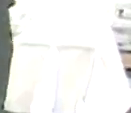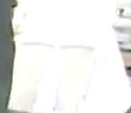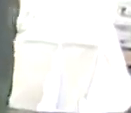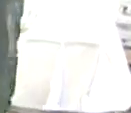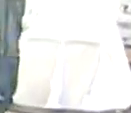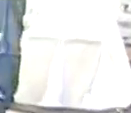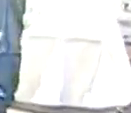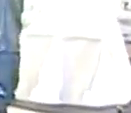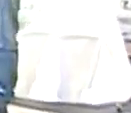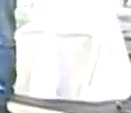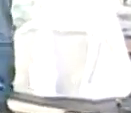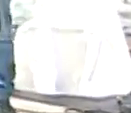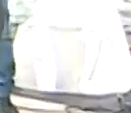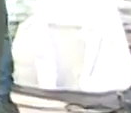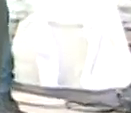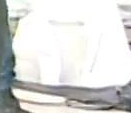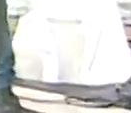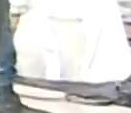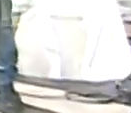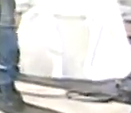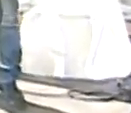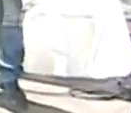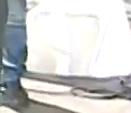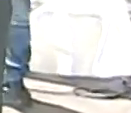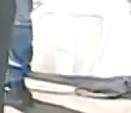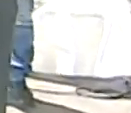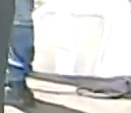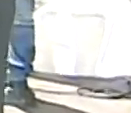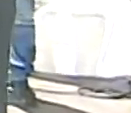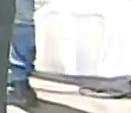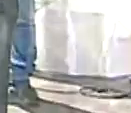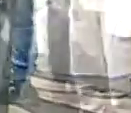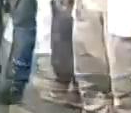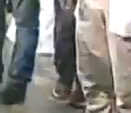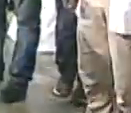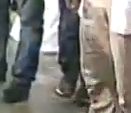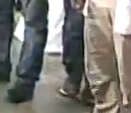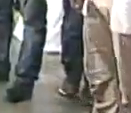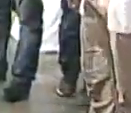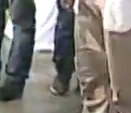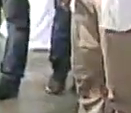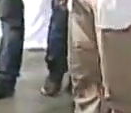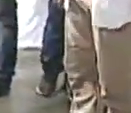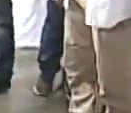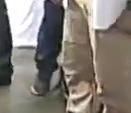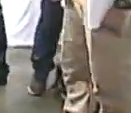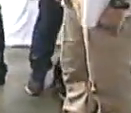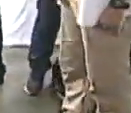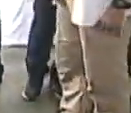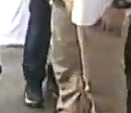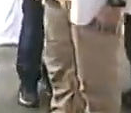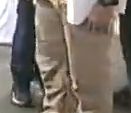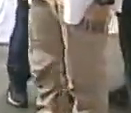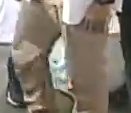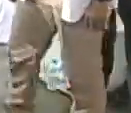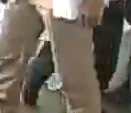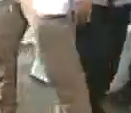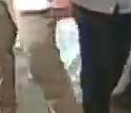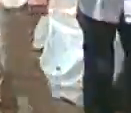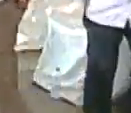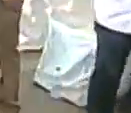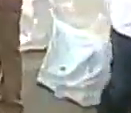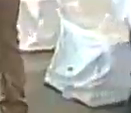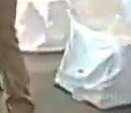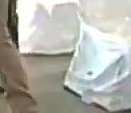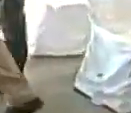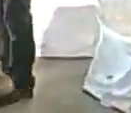Venezuela pronto llegará a su hogar. Este café es exquisito, criollito espectacular. De todita la provincia lo está empacando para